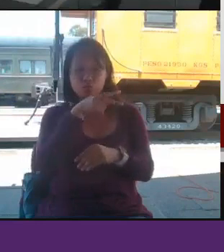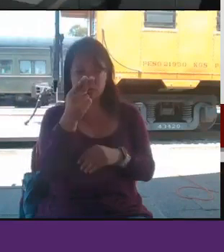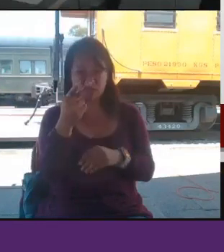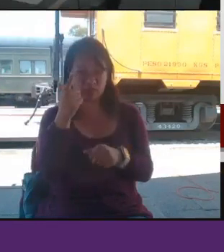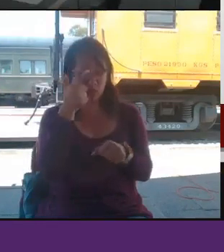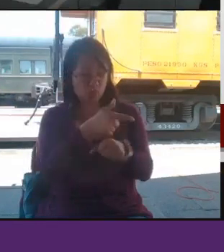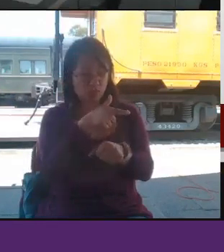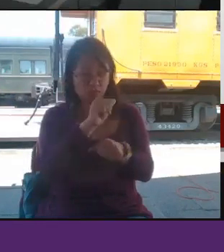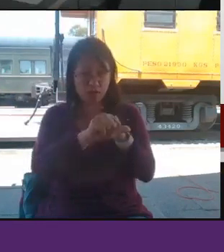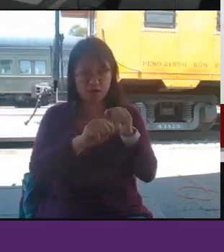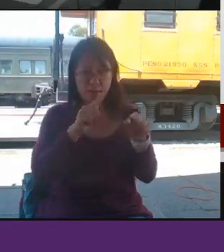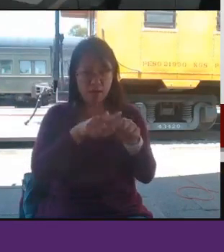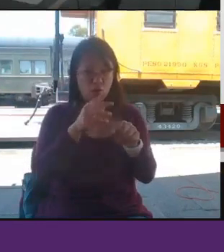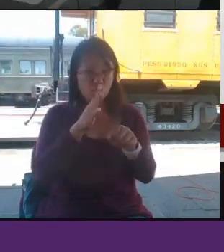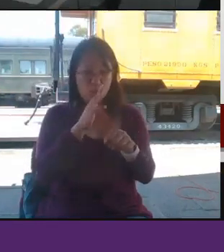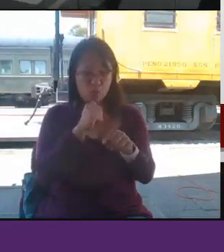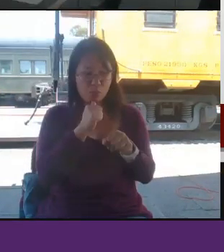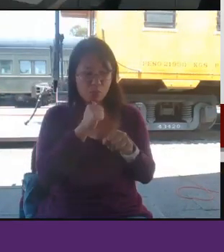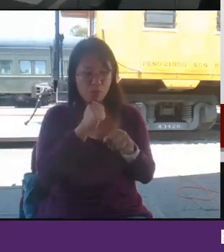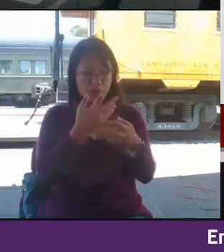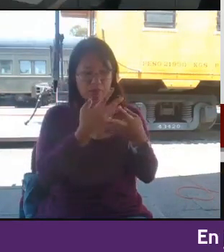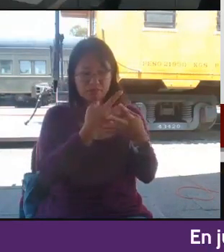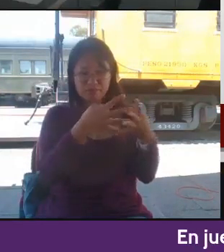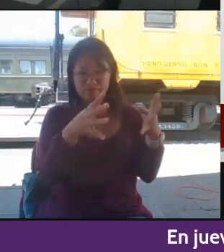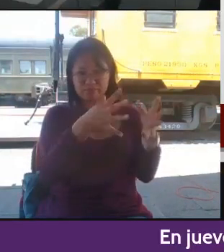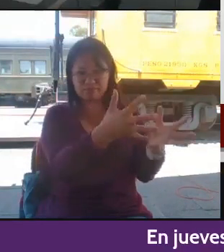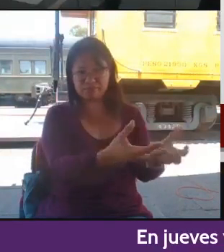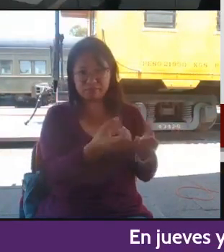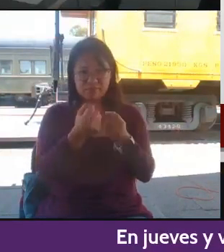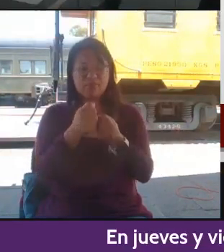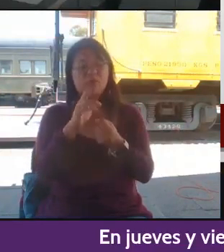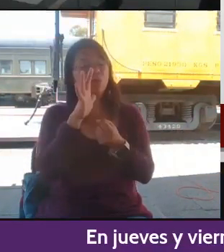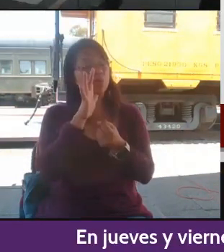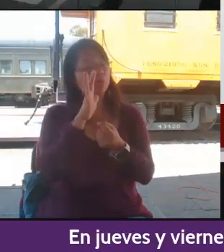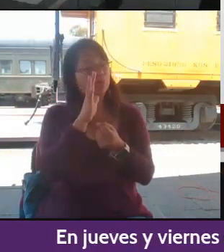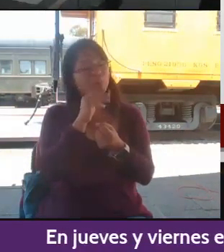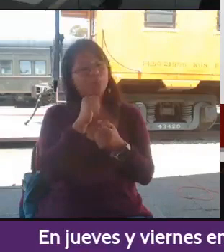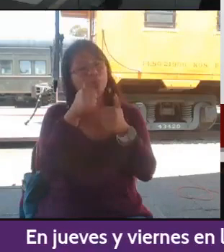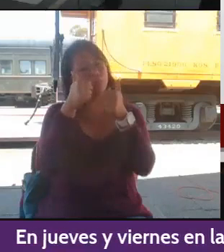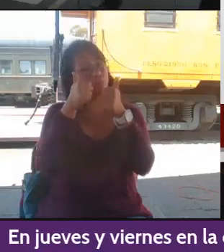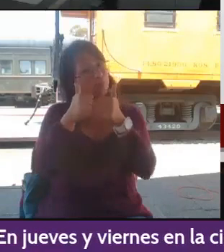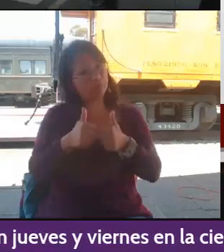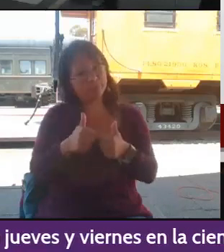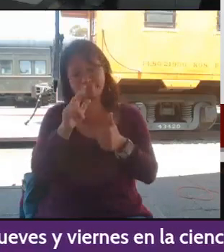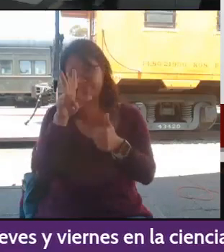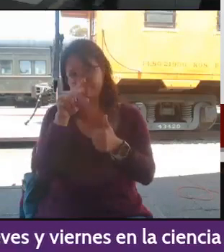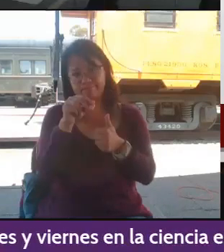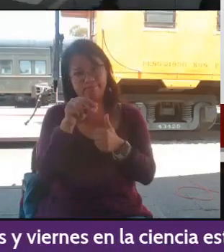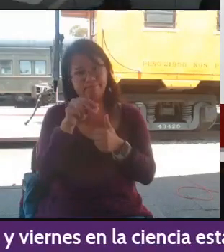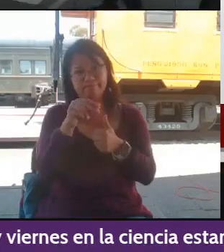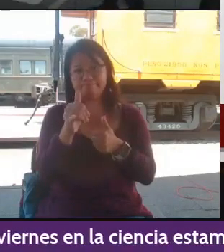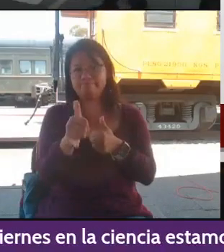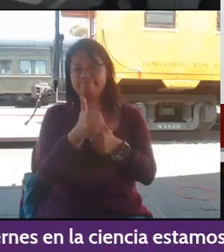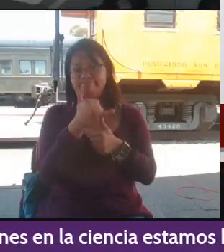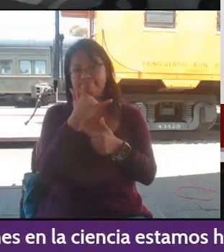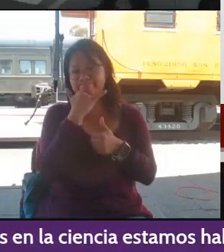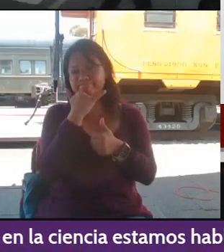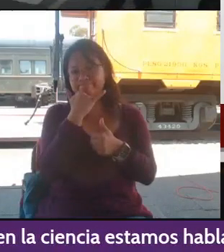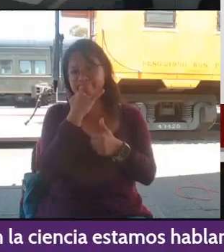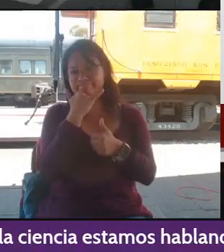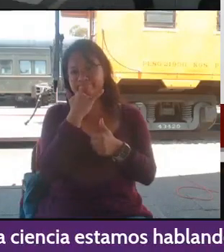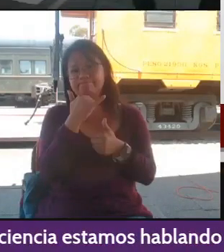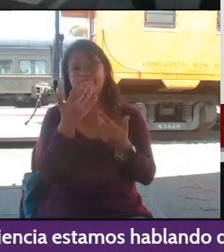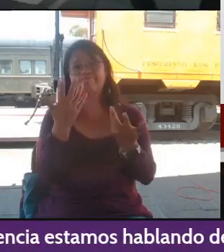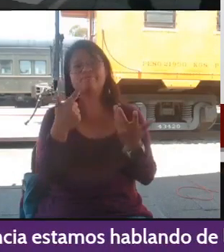puede liberar, les tengo una mala noticia, no se lo pueden quedar. Lo siento, y muchos dicen, es que va a